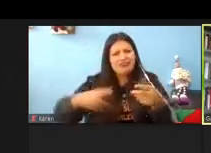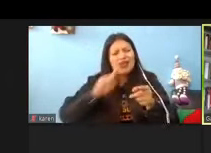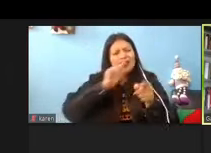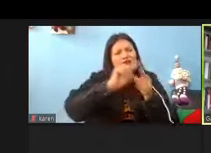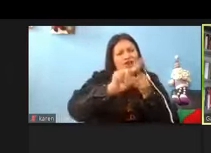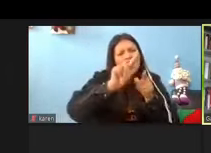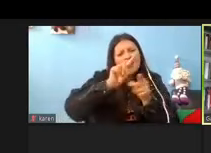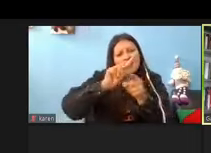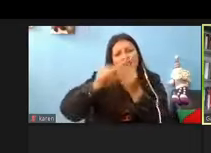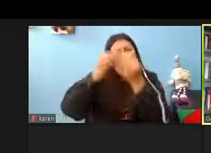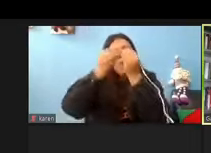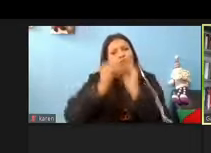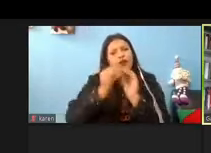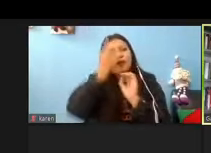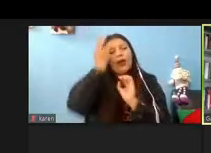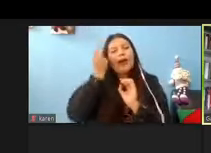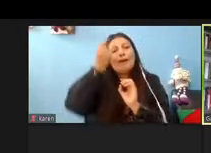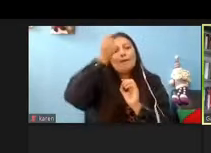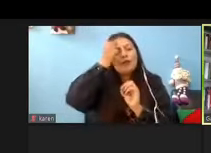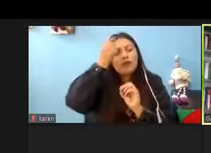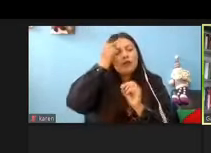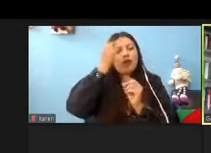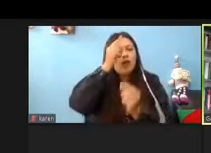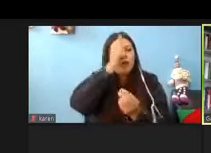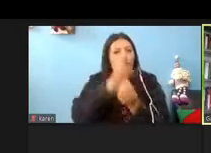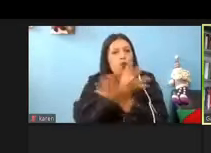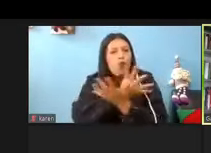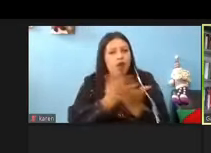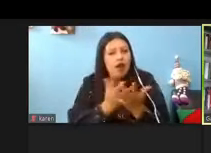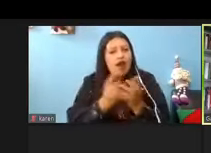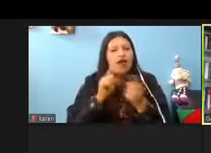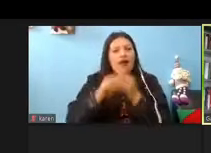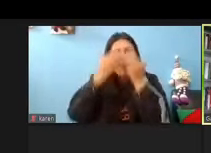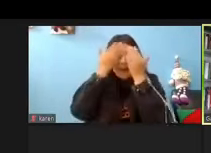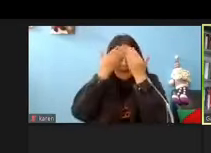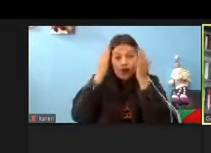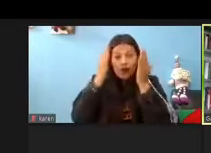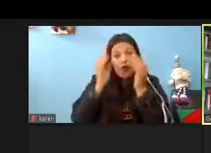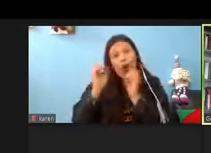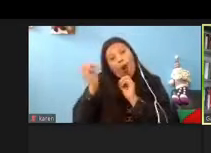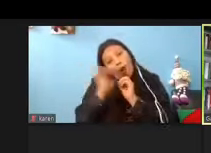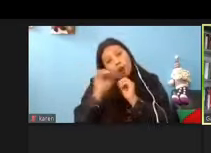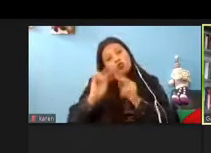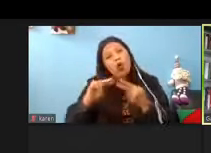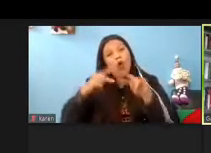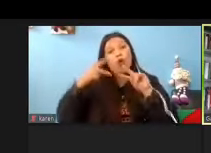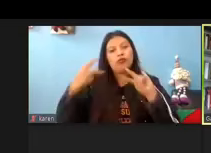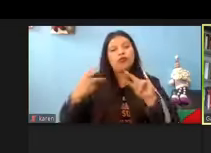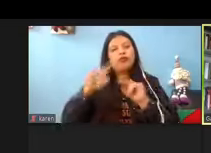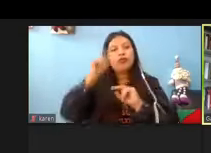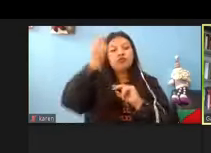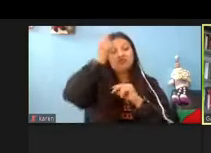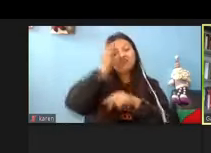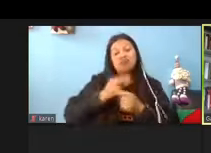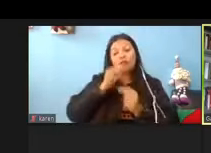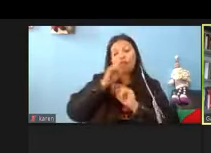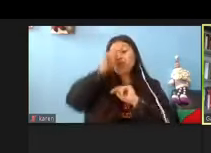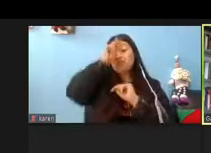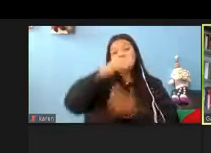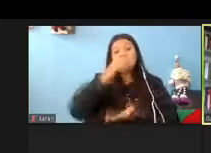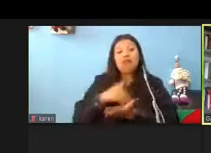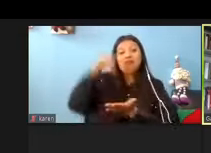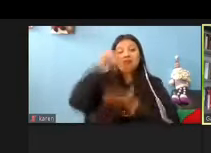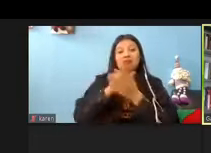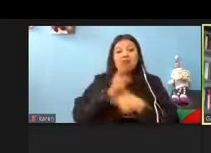dinámicas de memorias plurales y democratizantes, pero también, por el contrario, pueden dar lugar a memorias autoritarias y